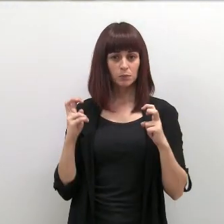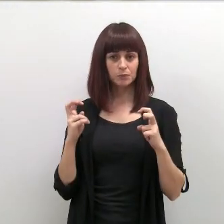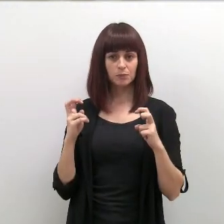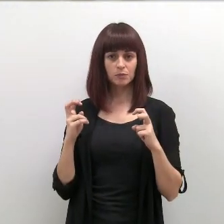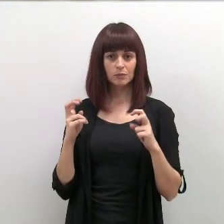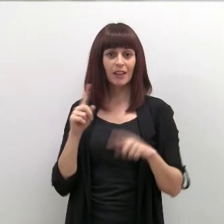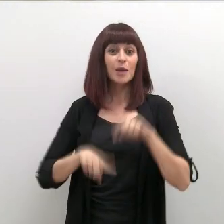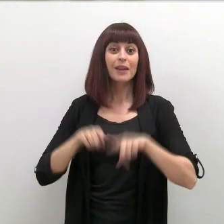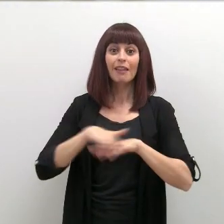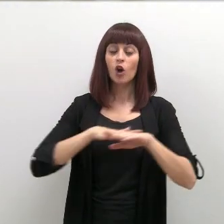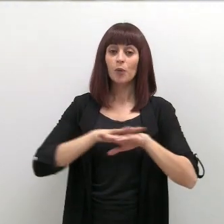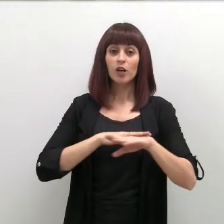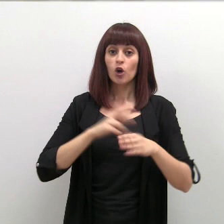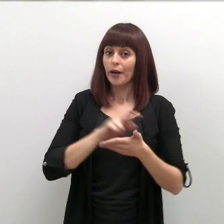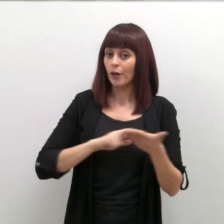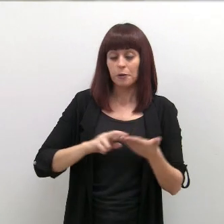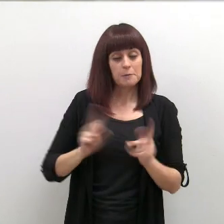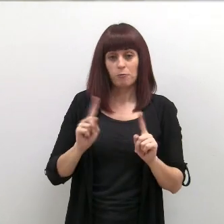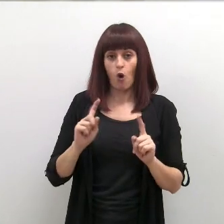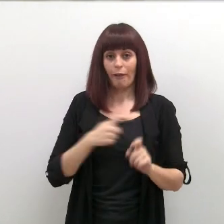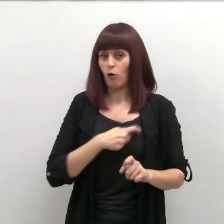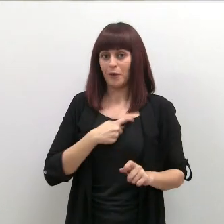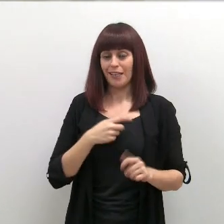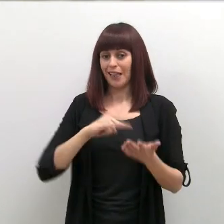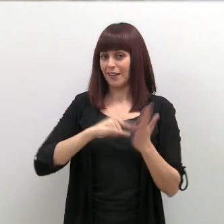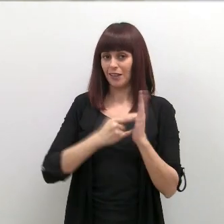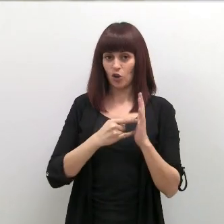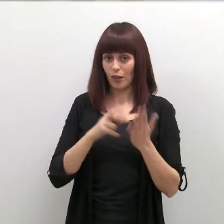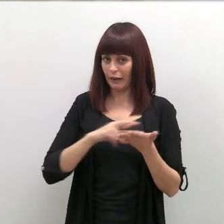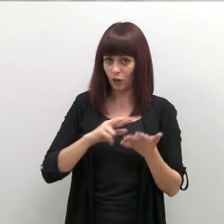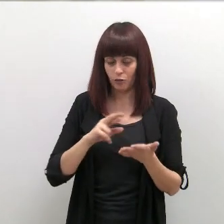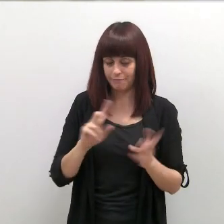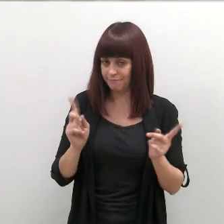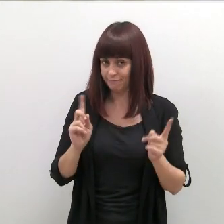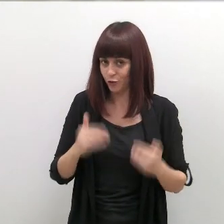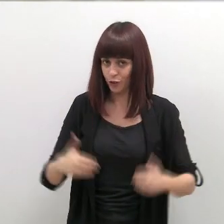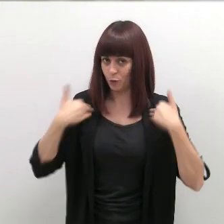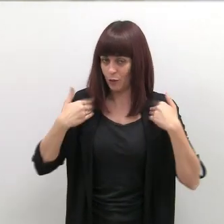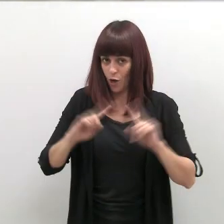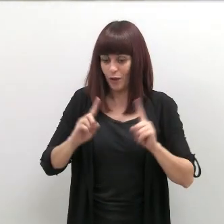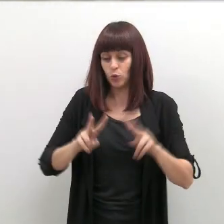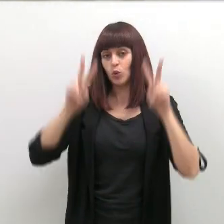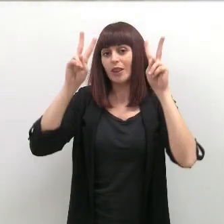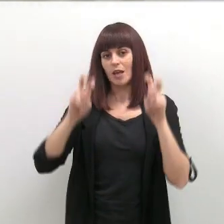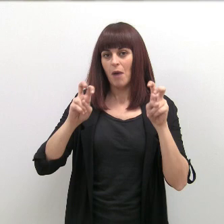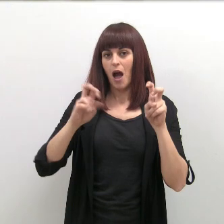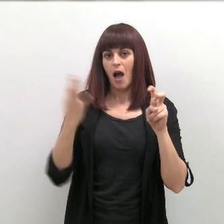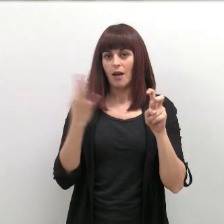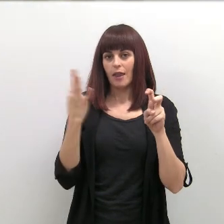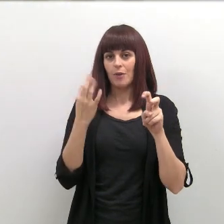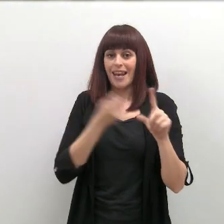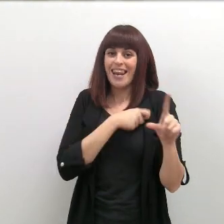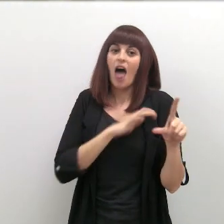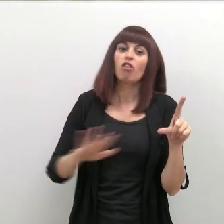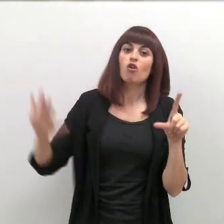dependa del Gobierno regional, ni del Comité Técnico de la región, ni de ninguno de nosotros. Es una cuestión que se tiene que tomar de forma